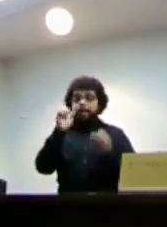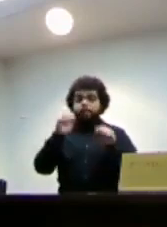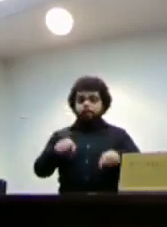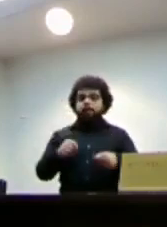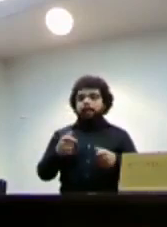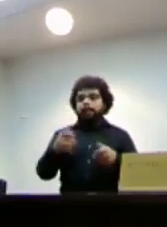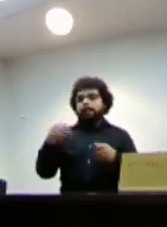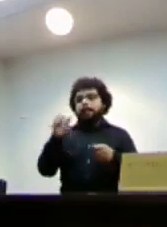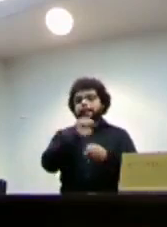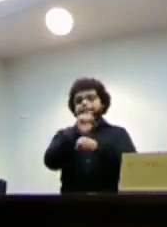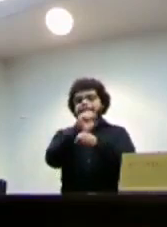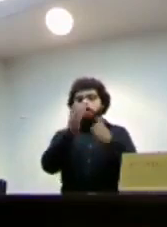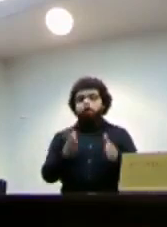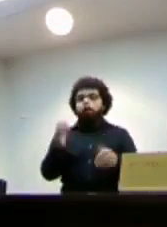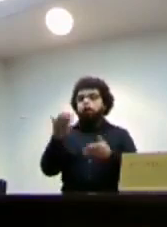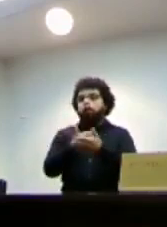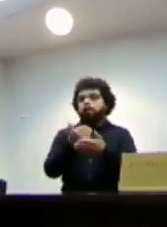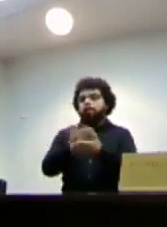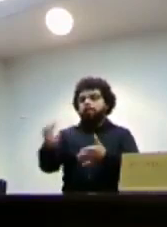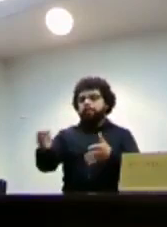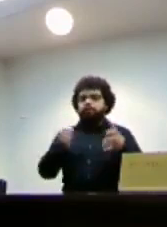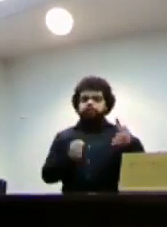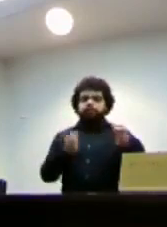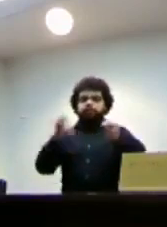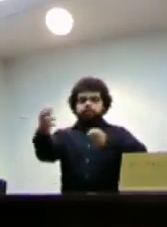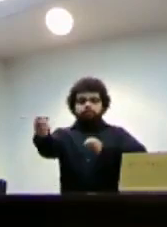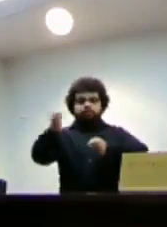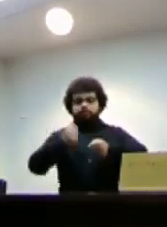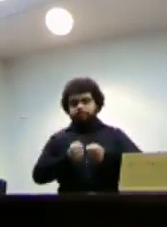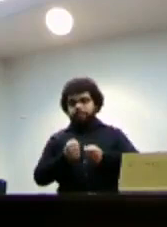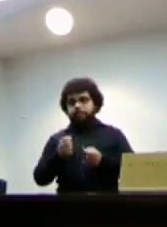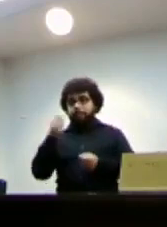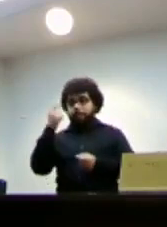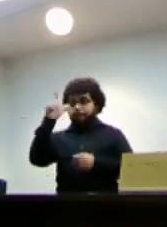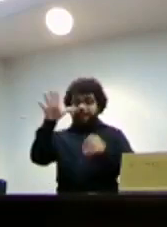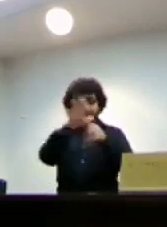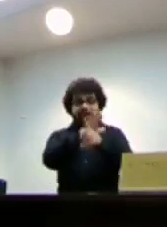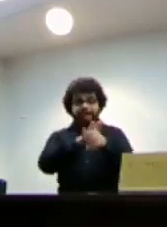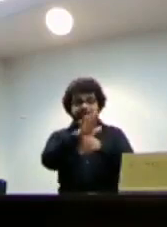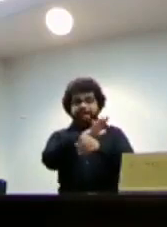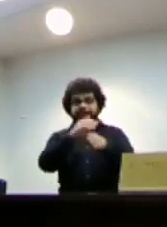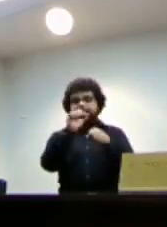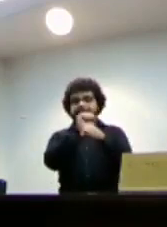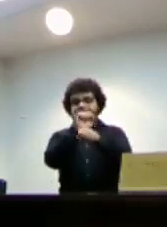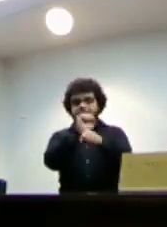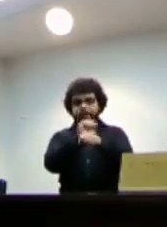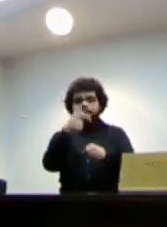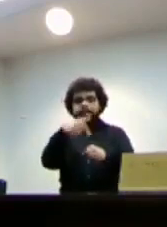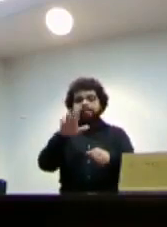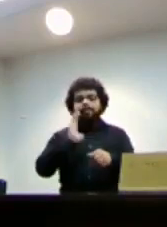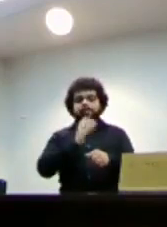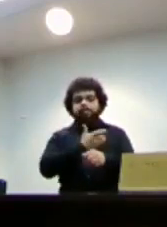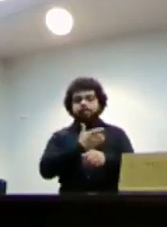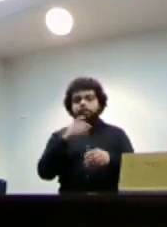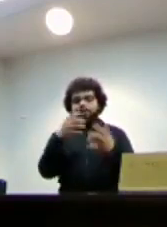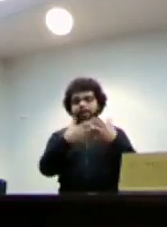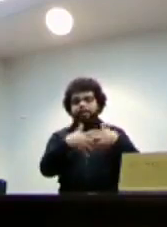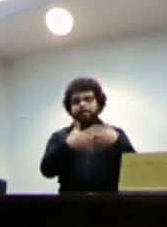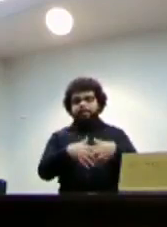de la Junta de Gobierno para reclutar un personal para las áreas operacionales de nuestras plantas.